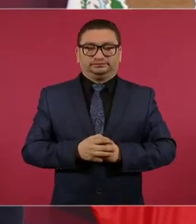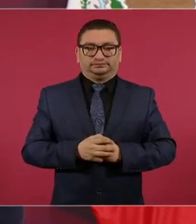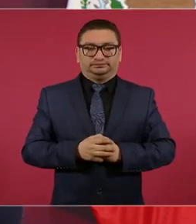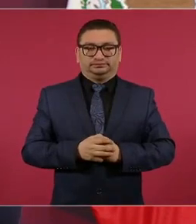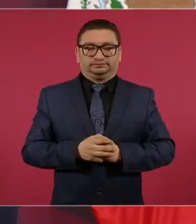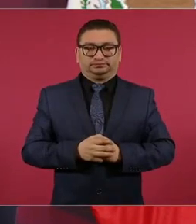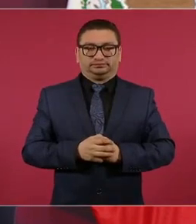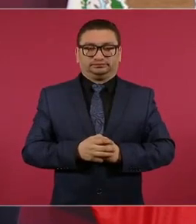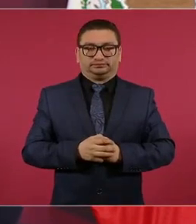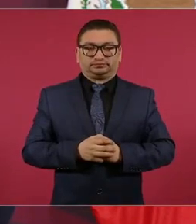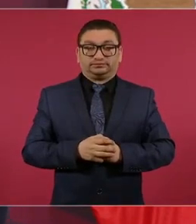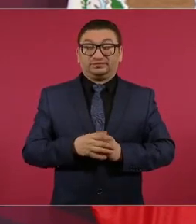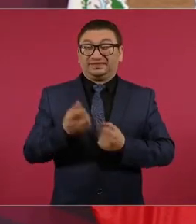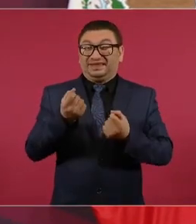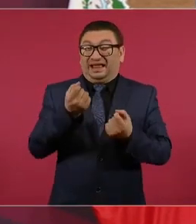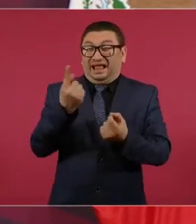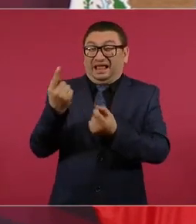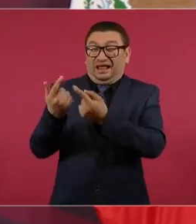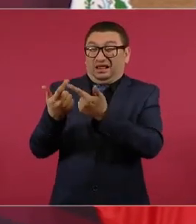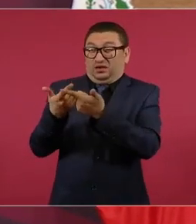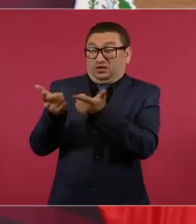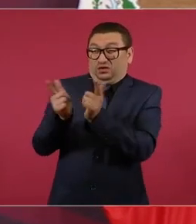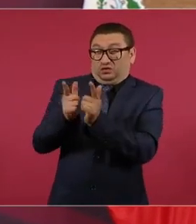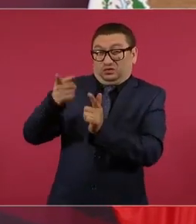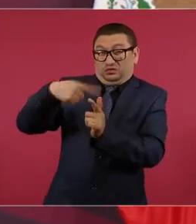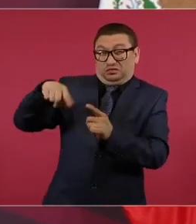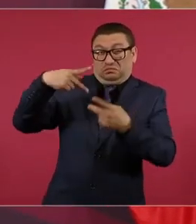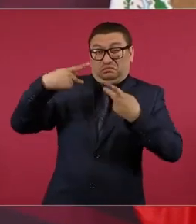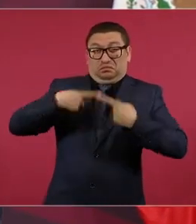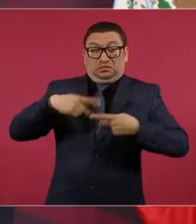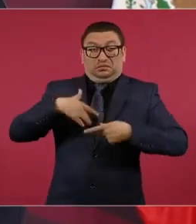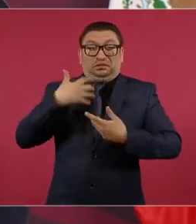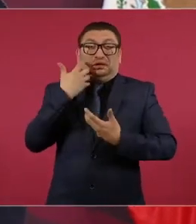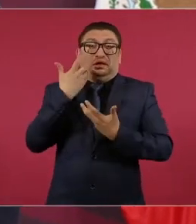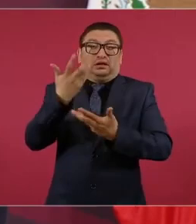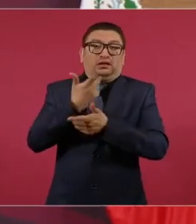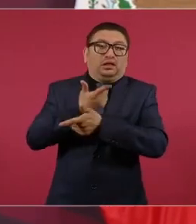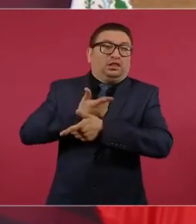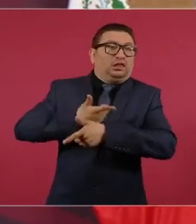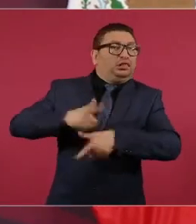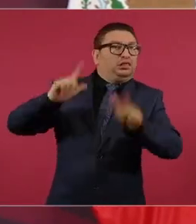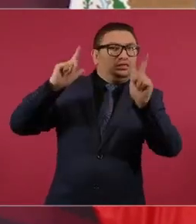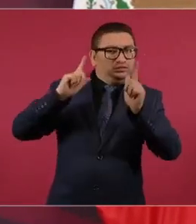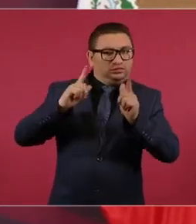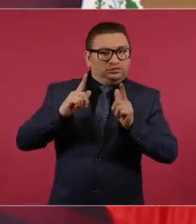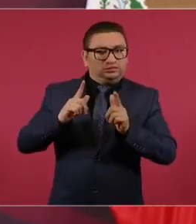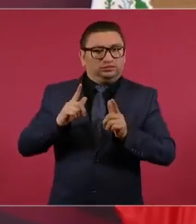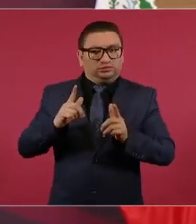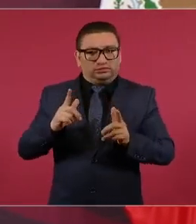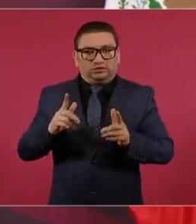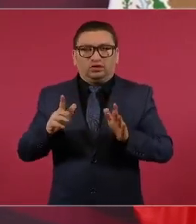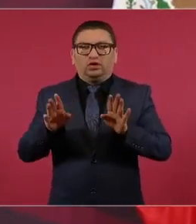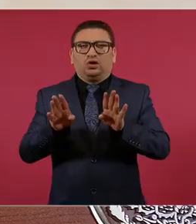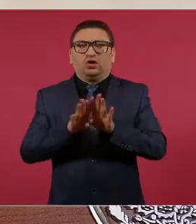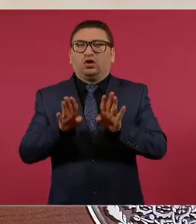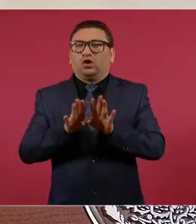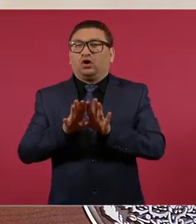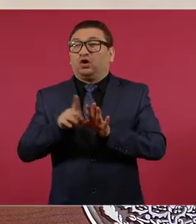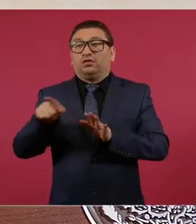no es como quieren algunos la libertad del Zorro en el